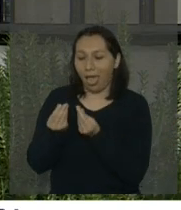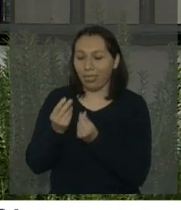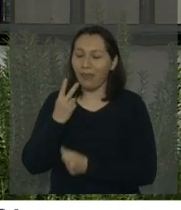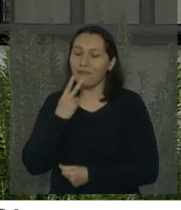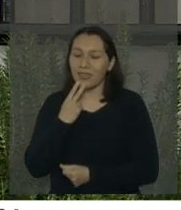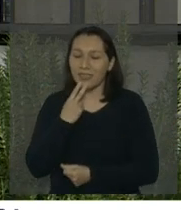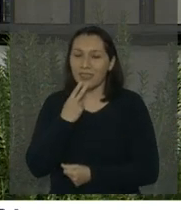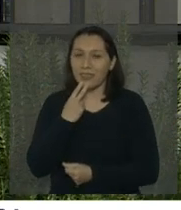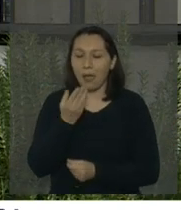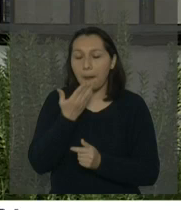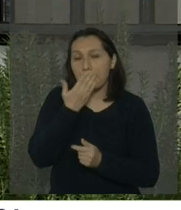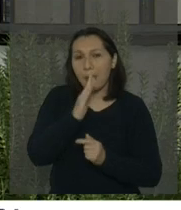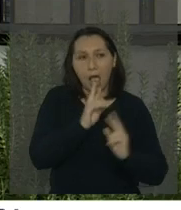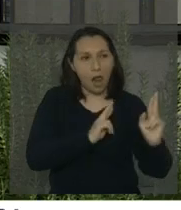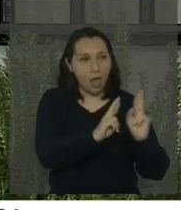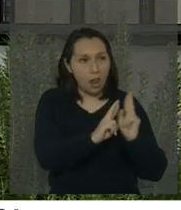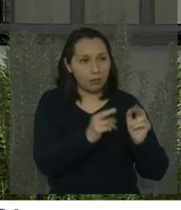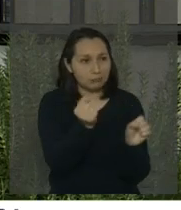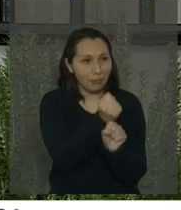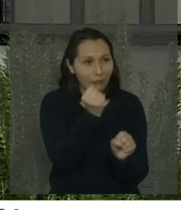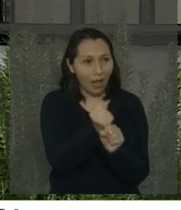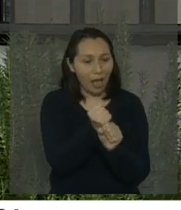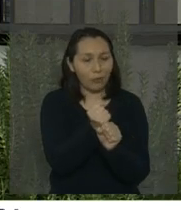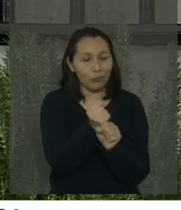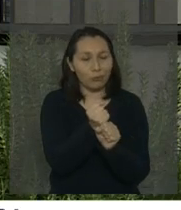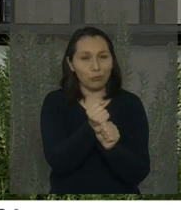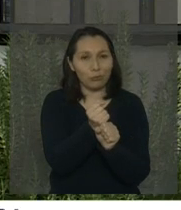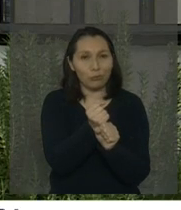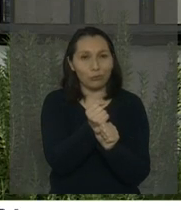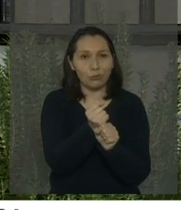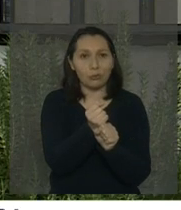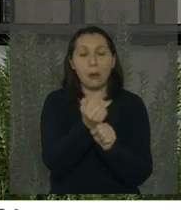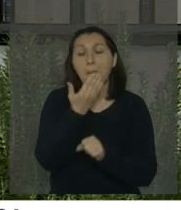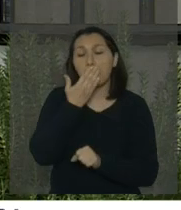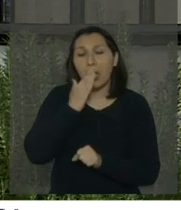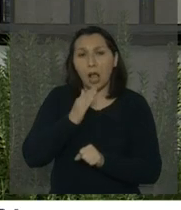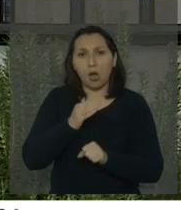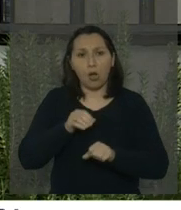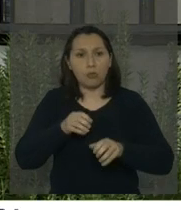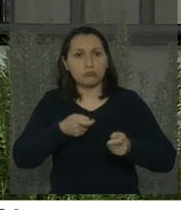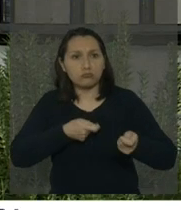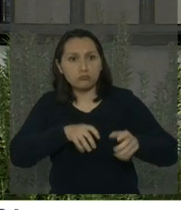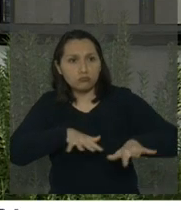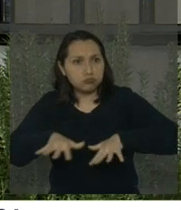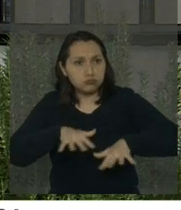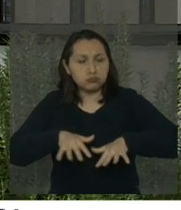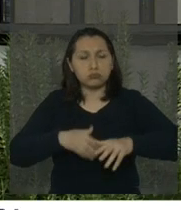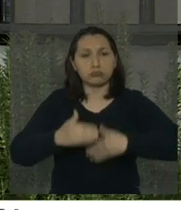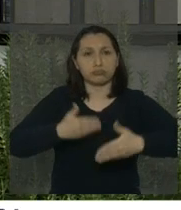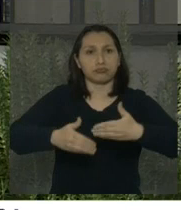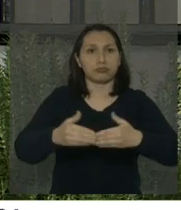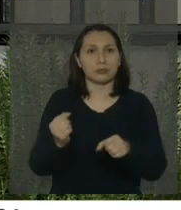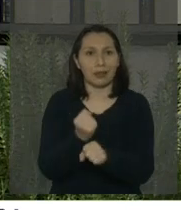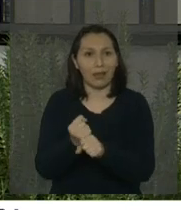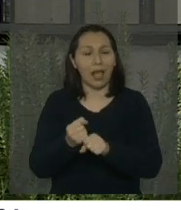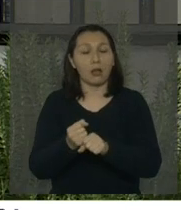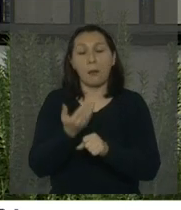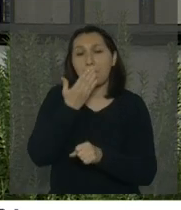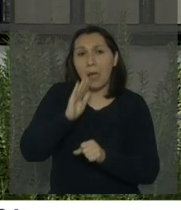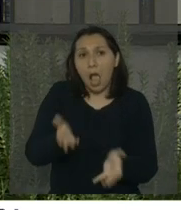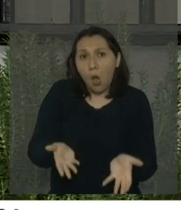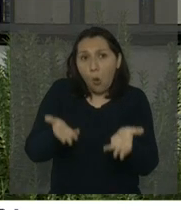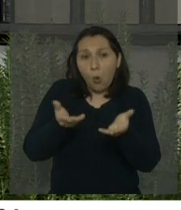vida, mejorar las relaciones laborales, con mejorar la productividad, con mejorar el